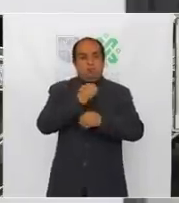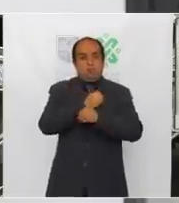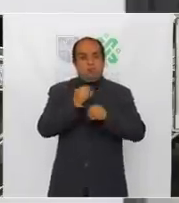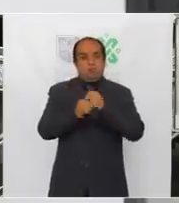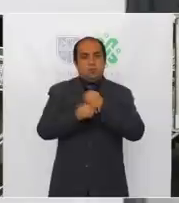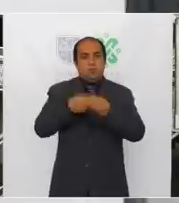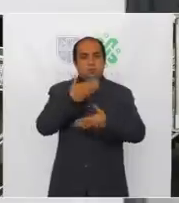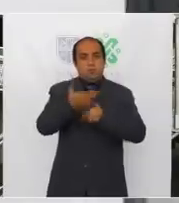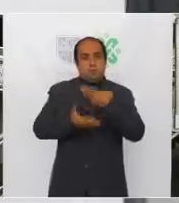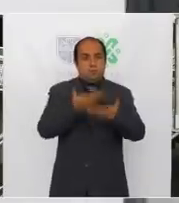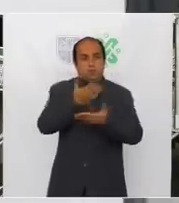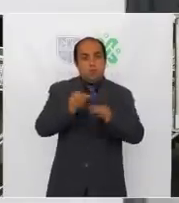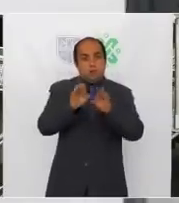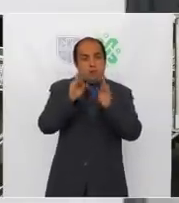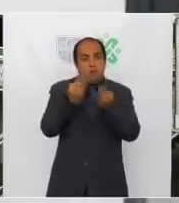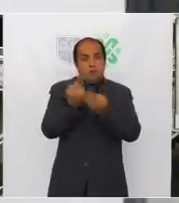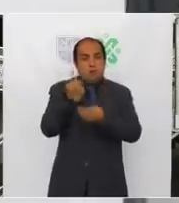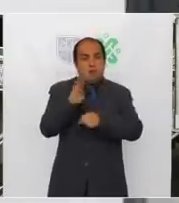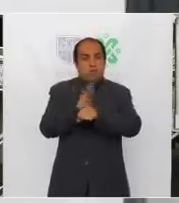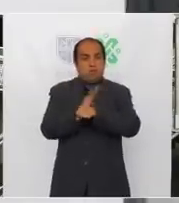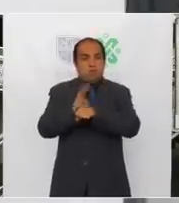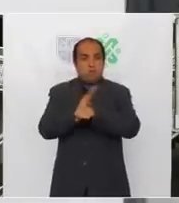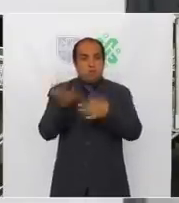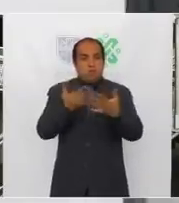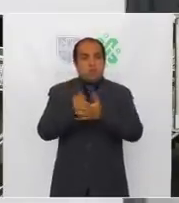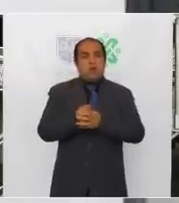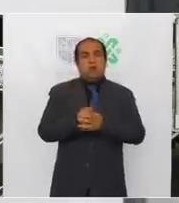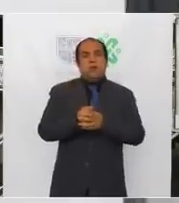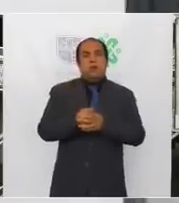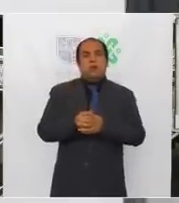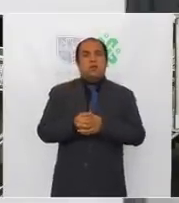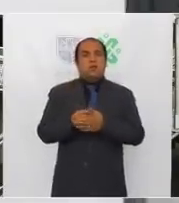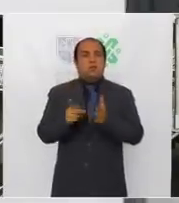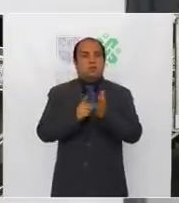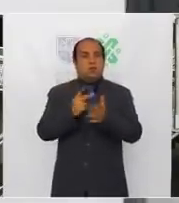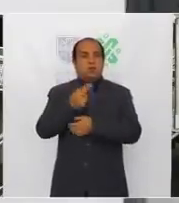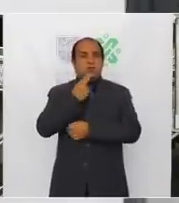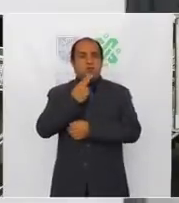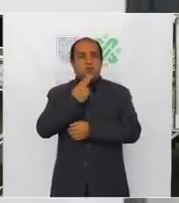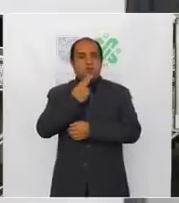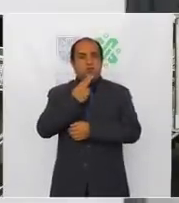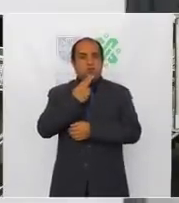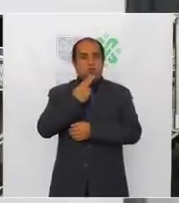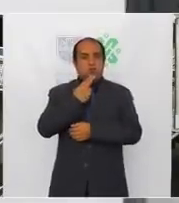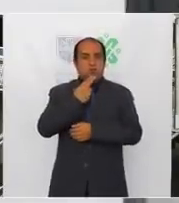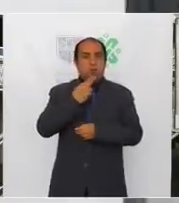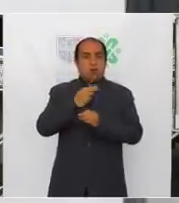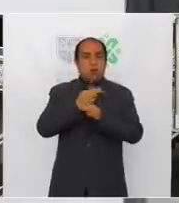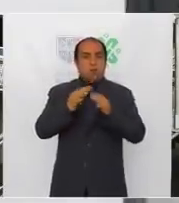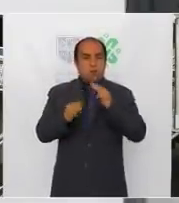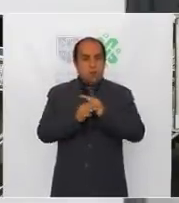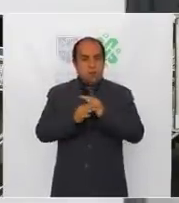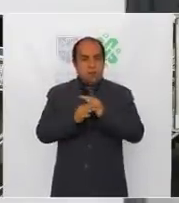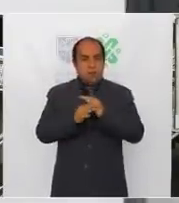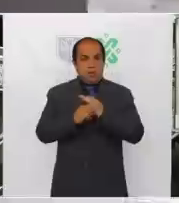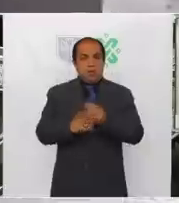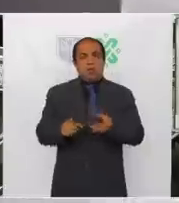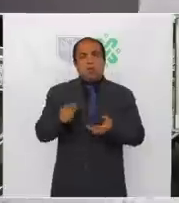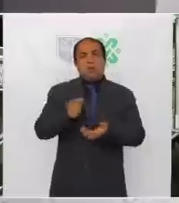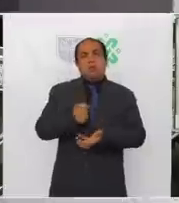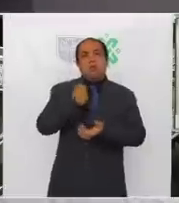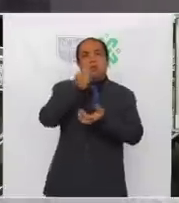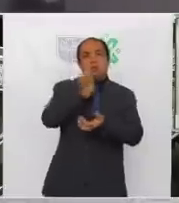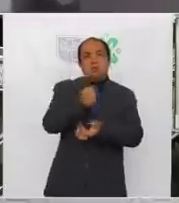manera que los beneficios que se generen a partir del reciclamiento también sean un ingreso público, porque